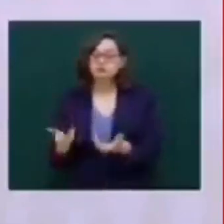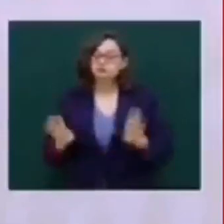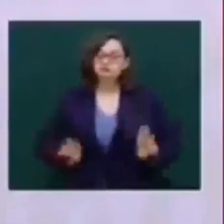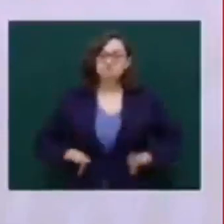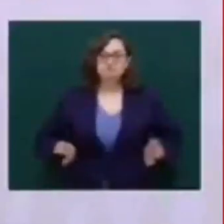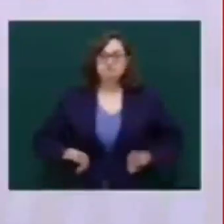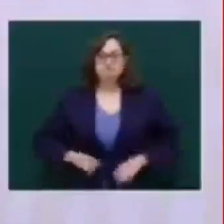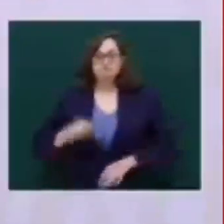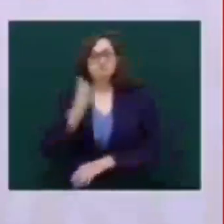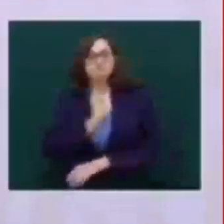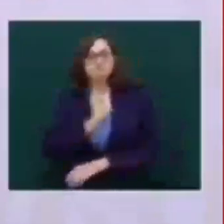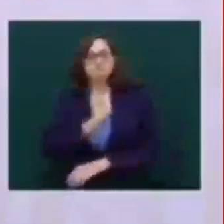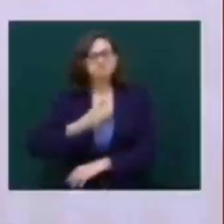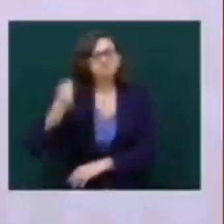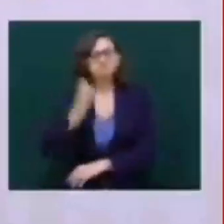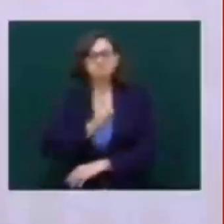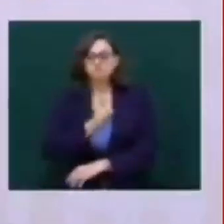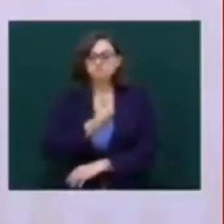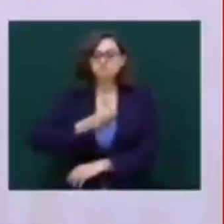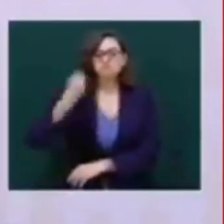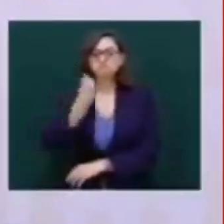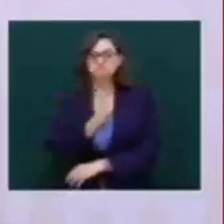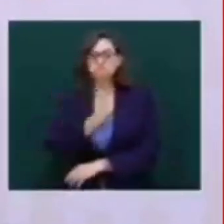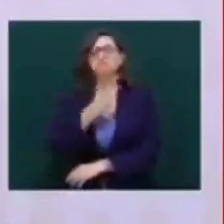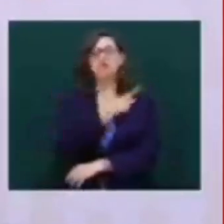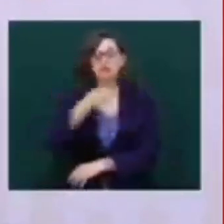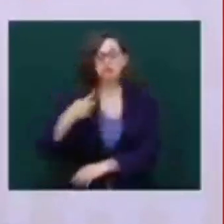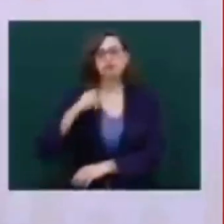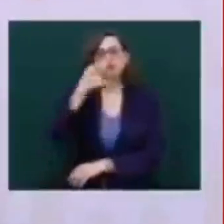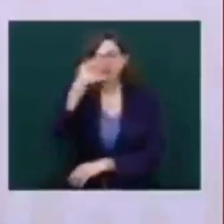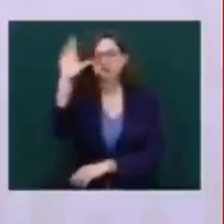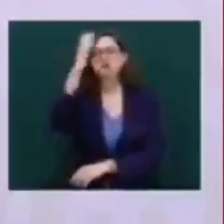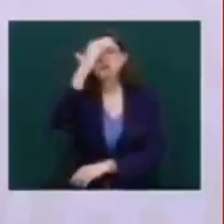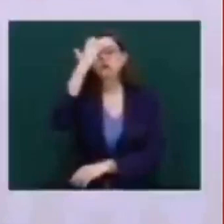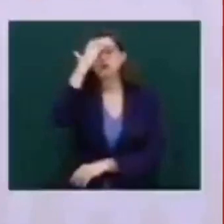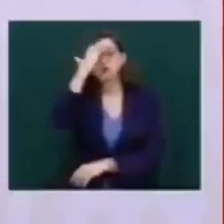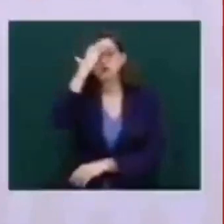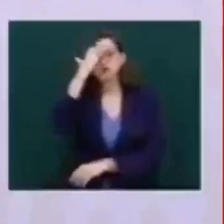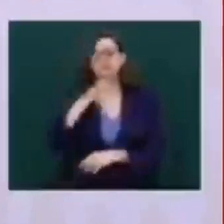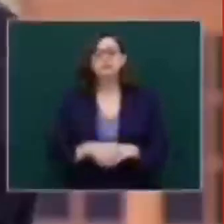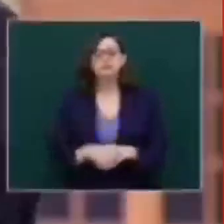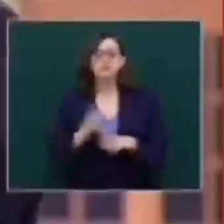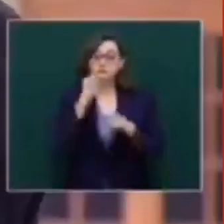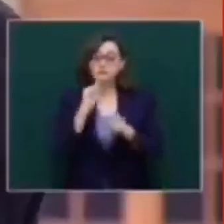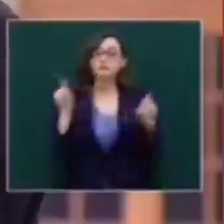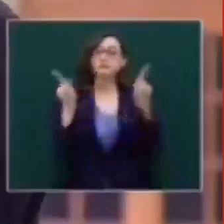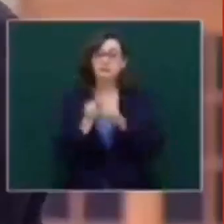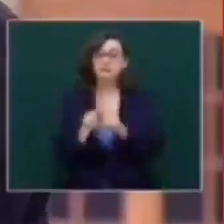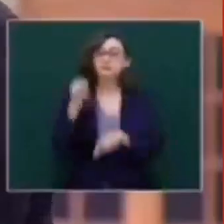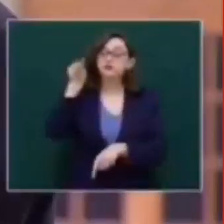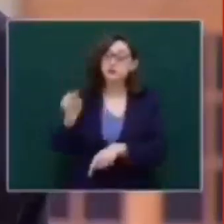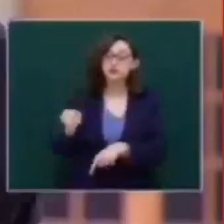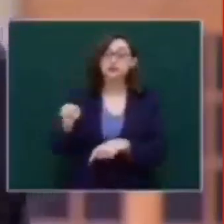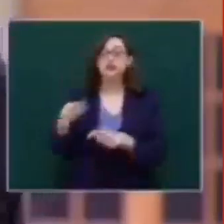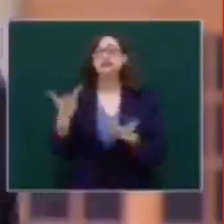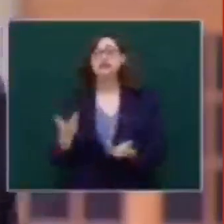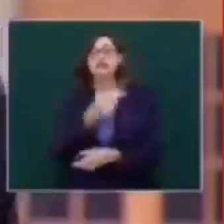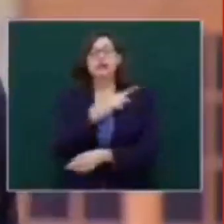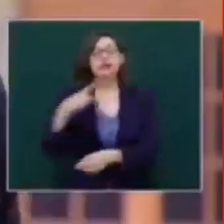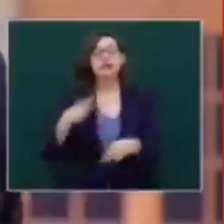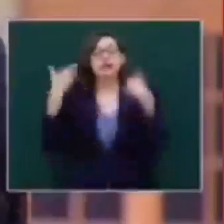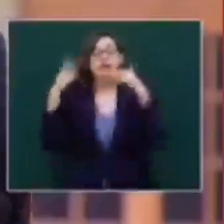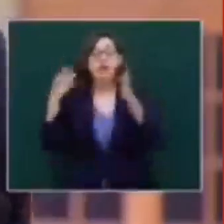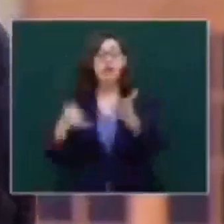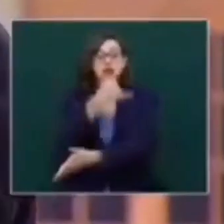de resistencia. Y pienso que por esa misma razón debiera ser declarada Patrimonio de